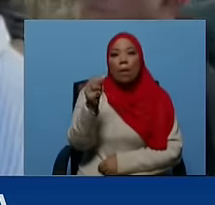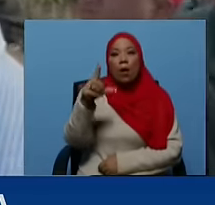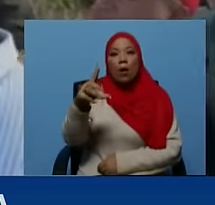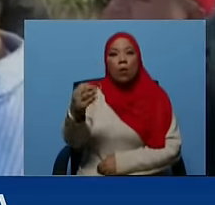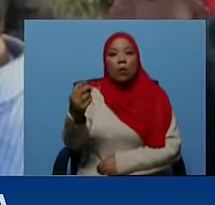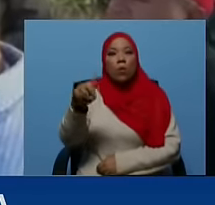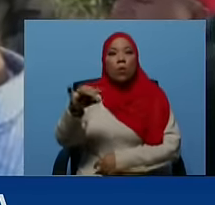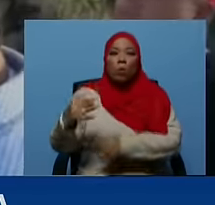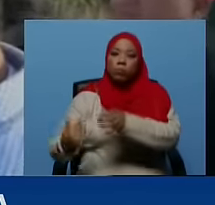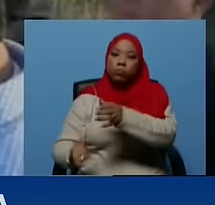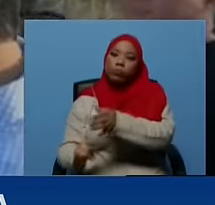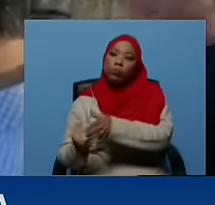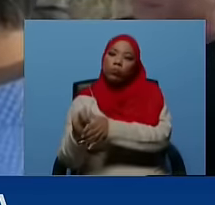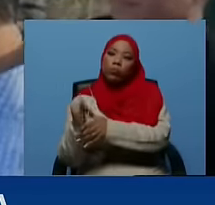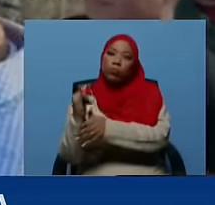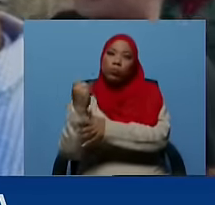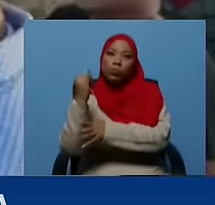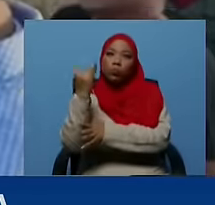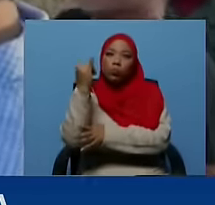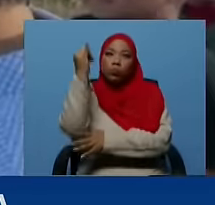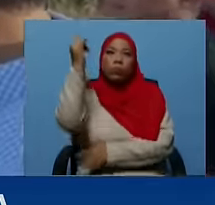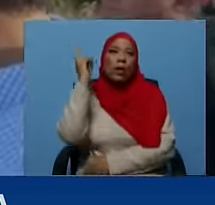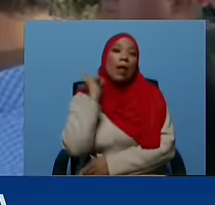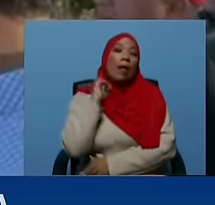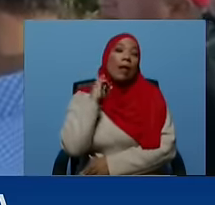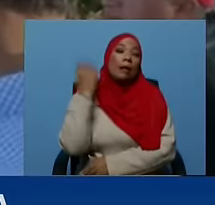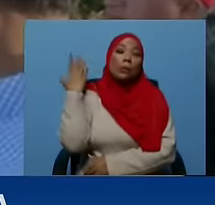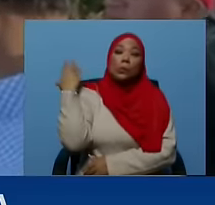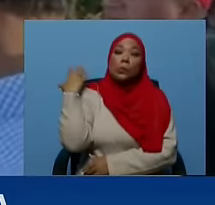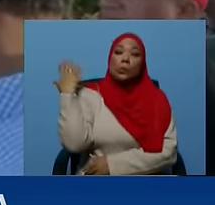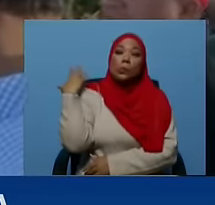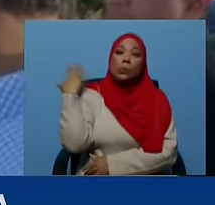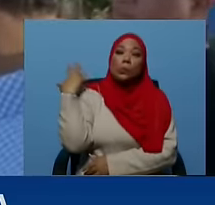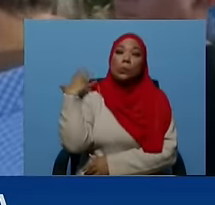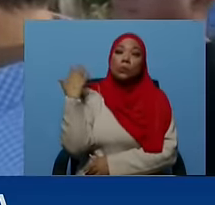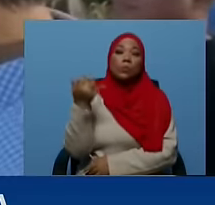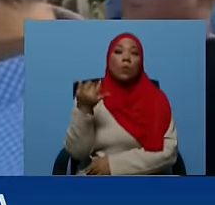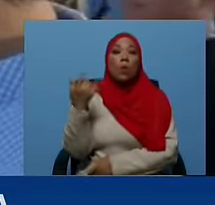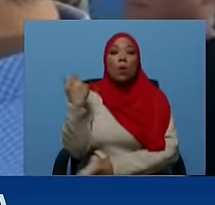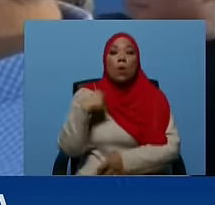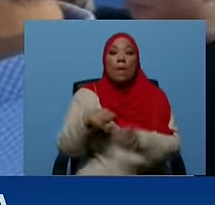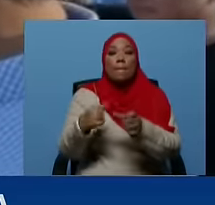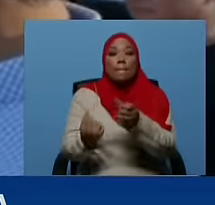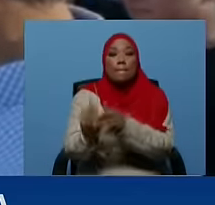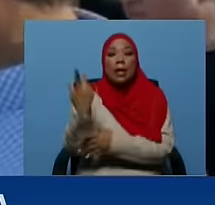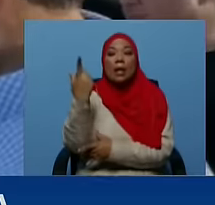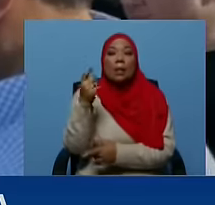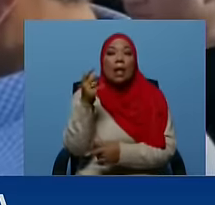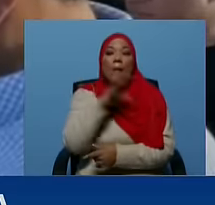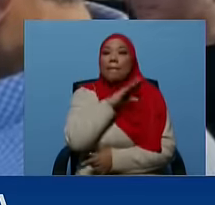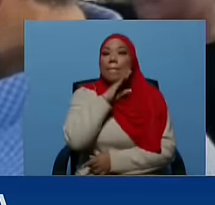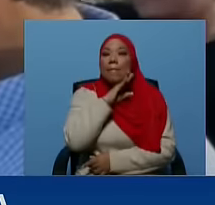cabalongo muy antiguo que hay es una mata que tiene una planta